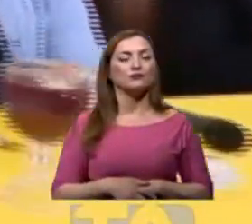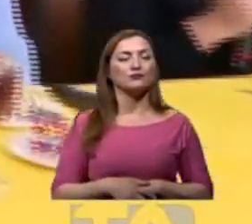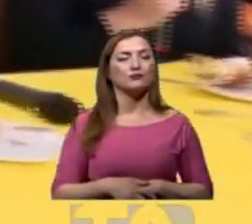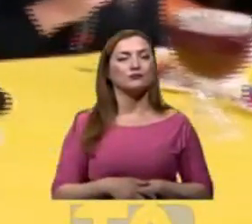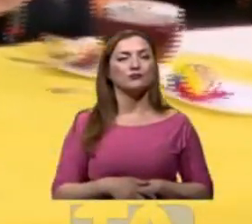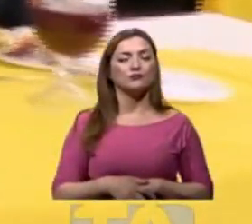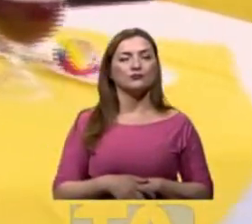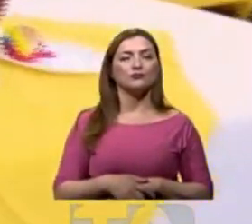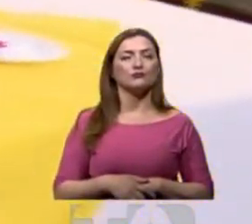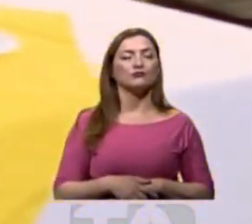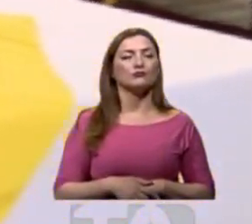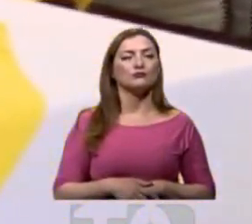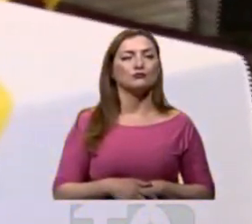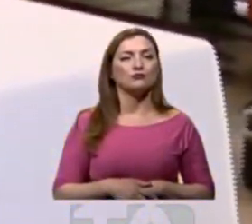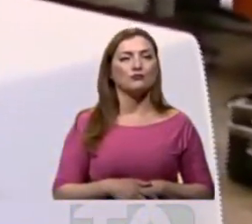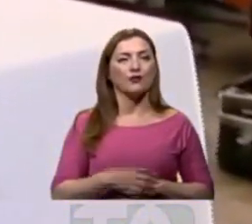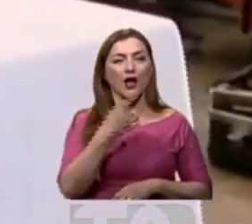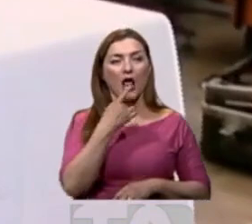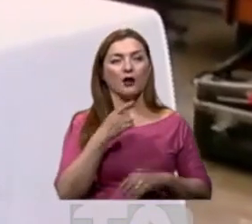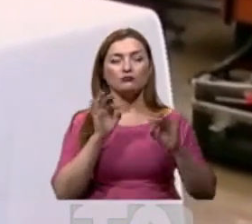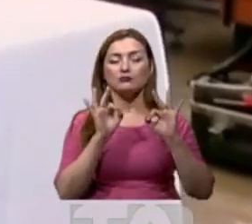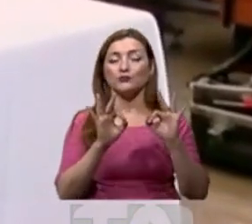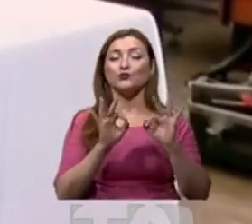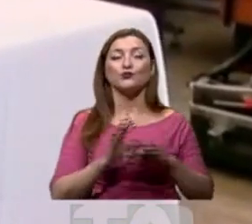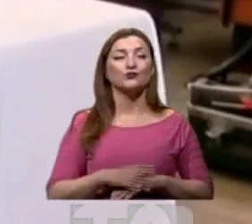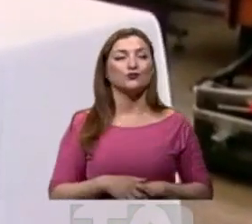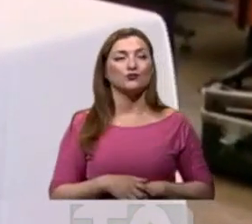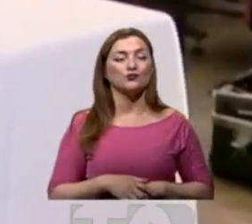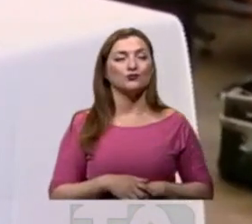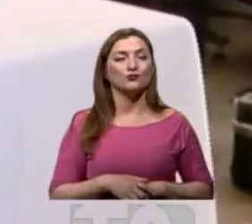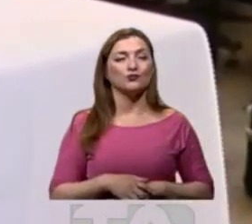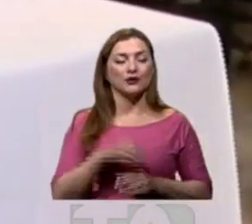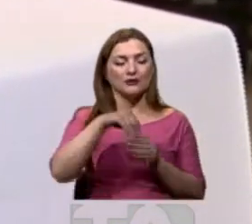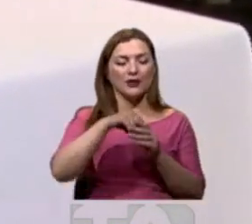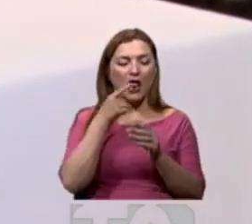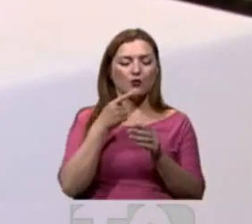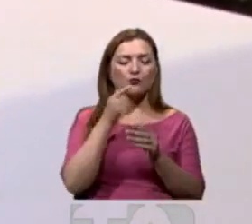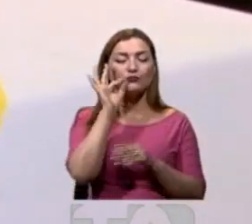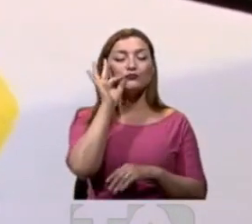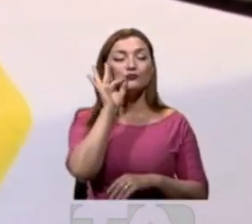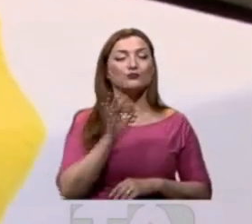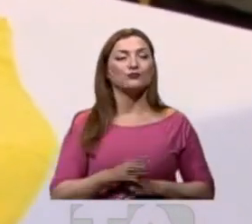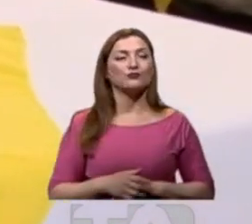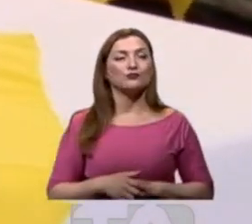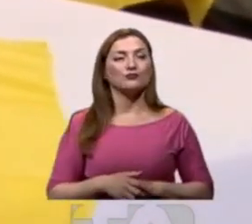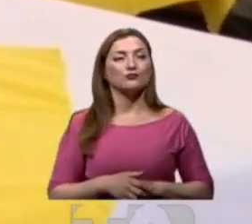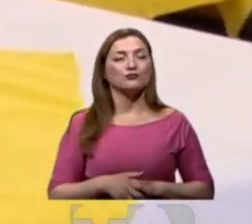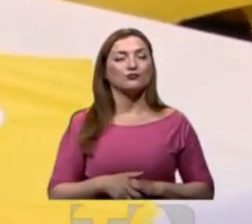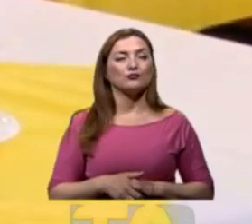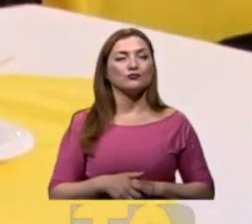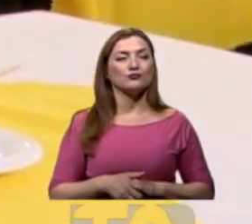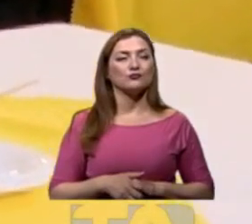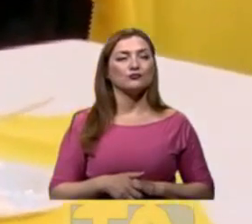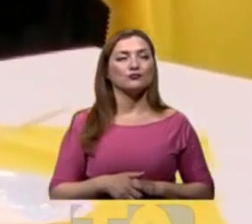Bueno, sabores espectaculares, el relleno, el sabor muy rico, lo que les